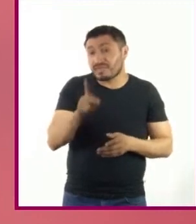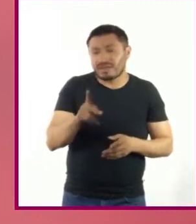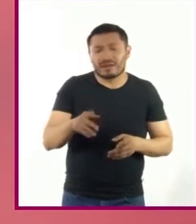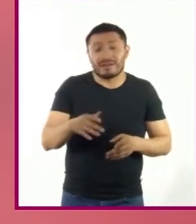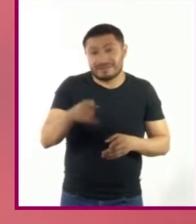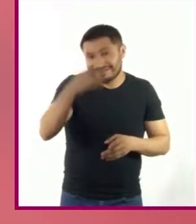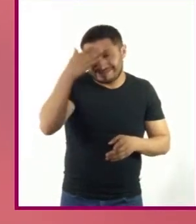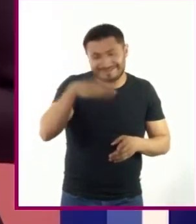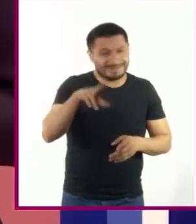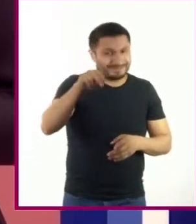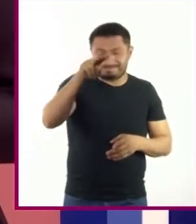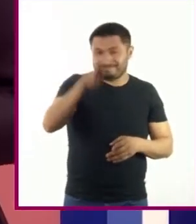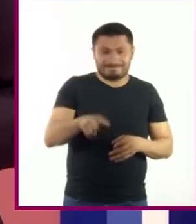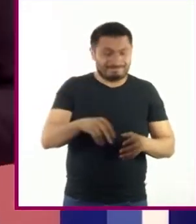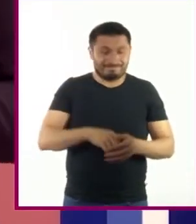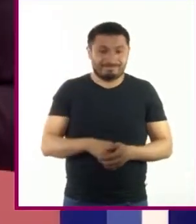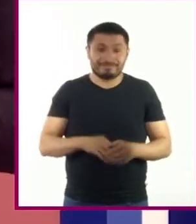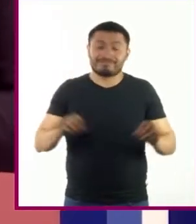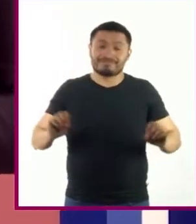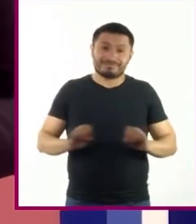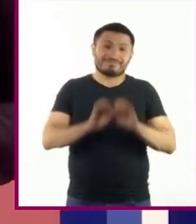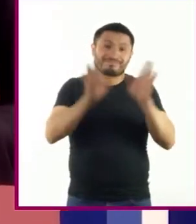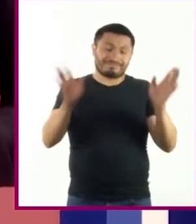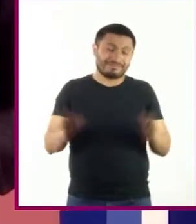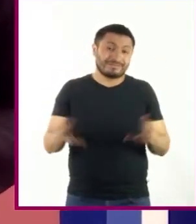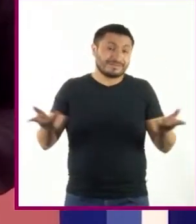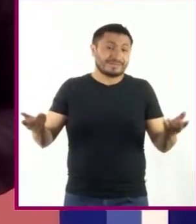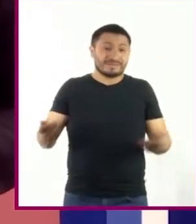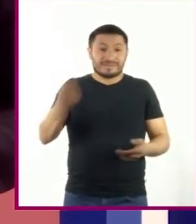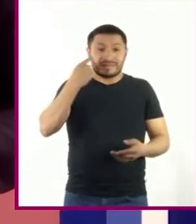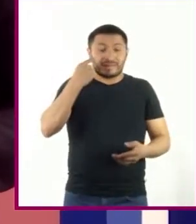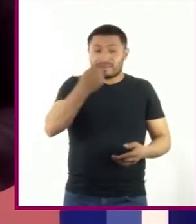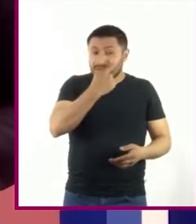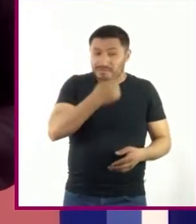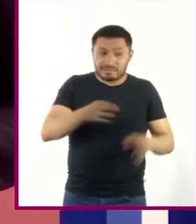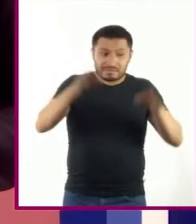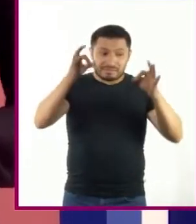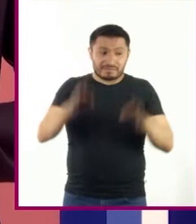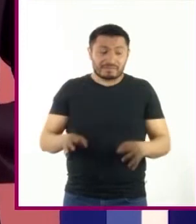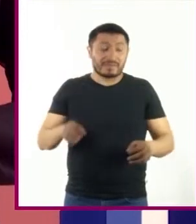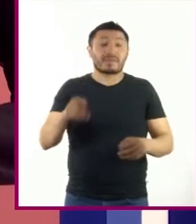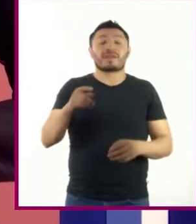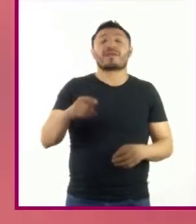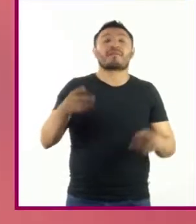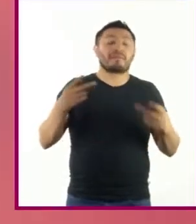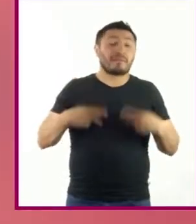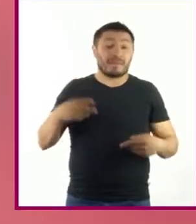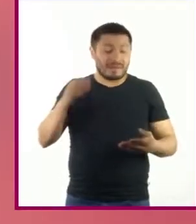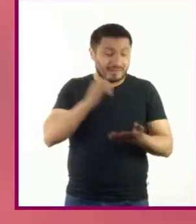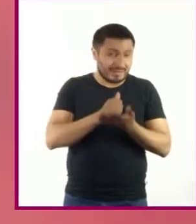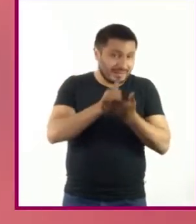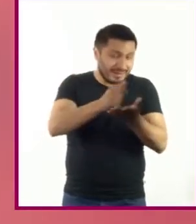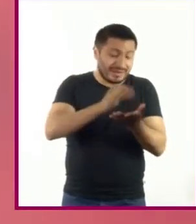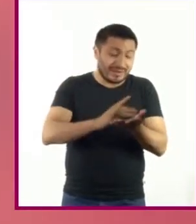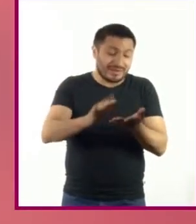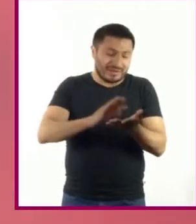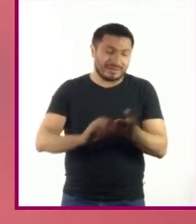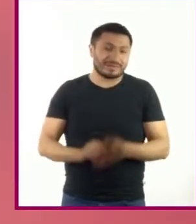sepamos que no es así. Claro, no hay ojos más frescos que los de la mirada del otro. ¿La mirada del